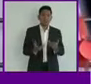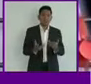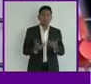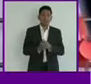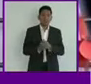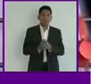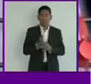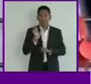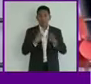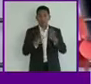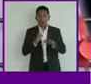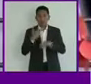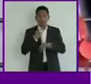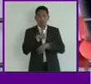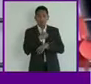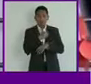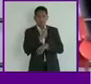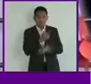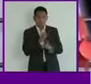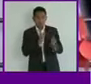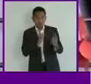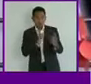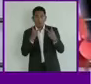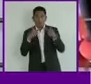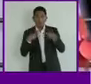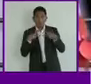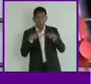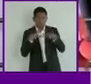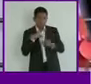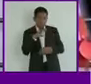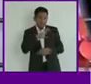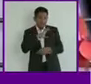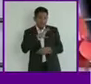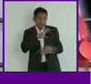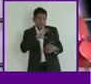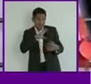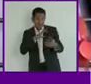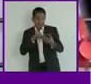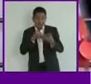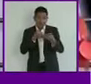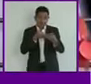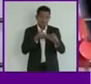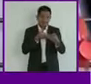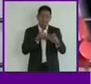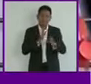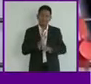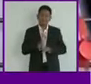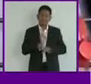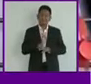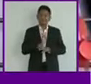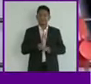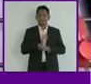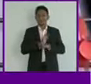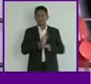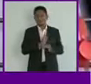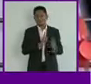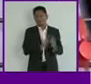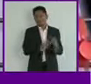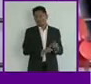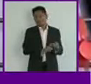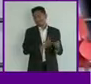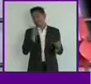quieren. Yo más que proponer, estoy comentando la idea que tiene el programa del Instituto de la Juventud,